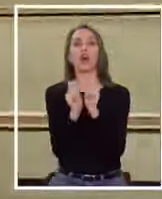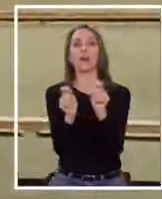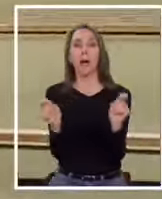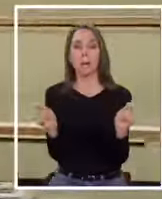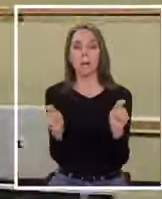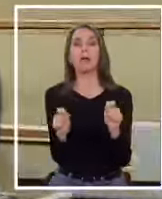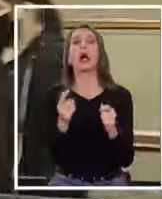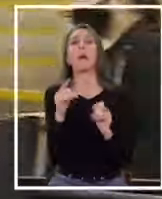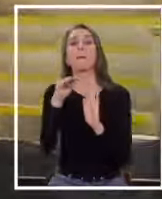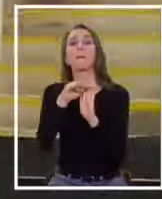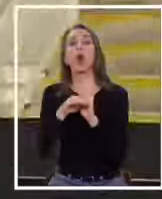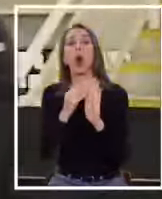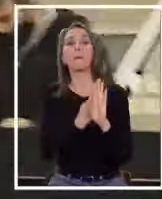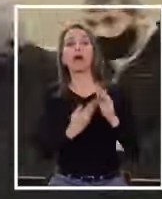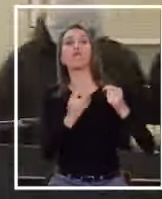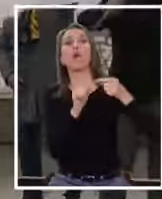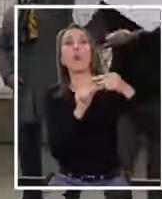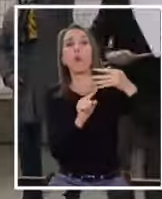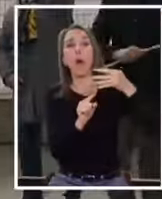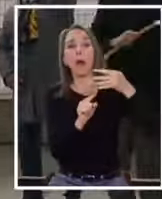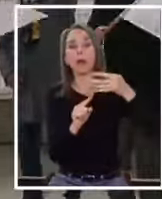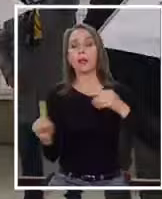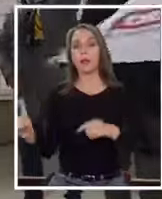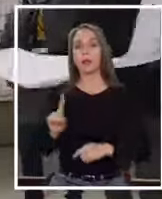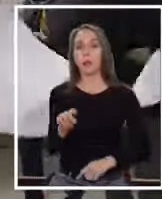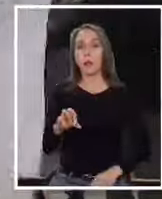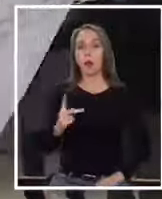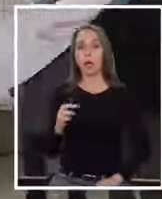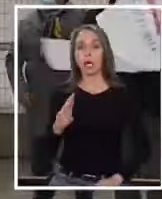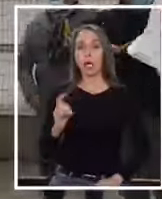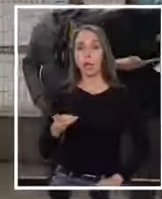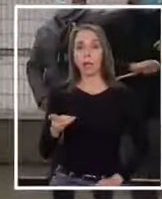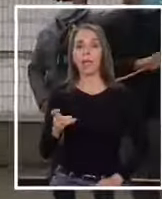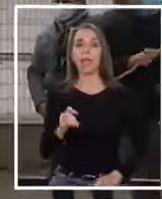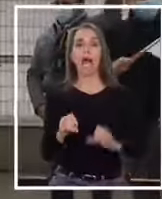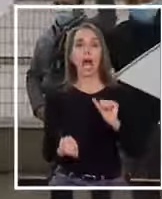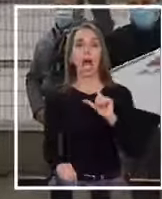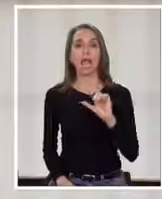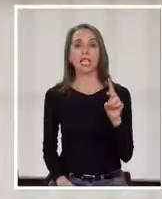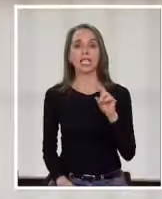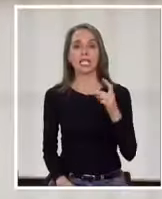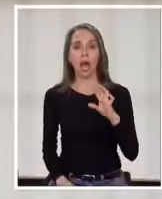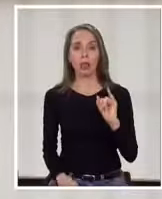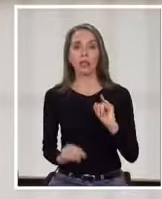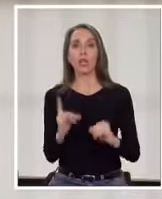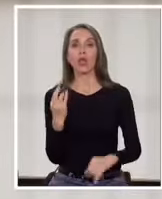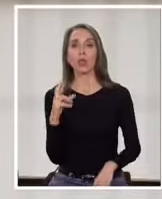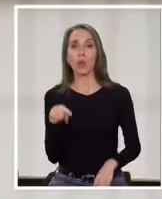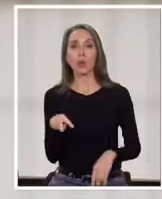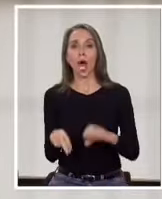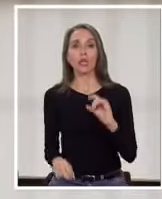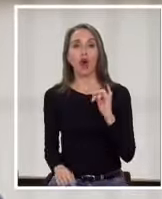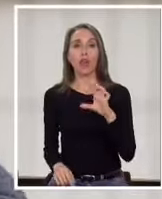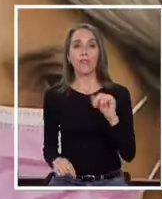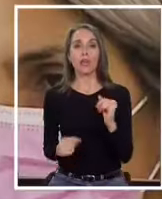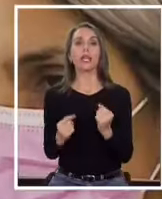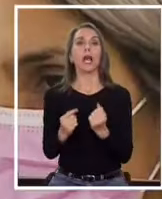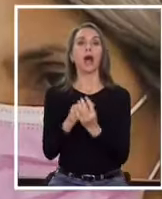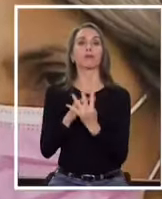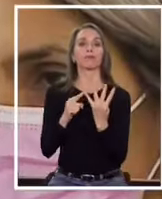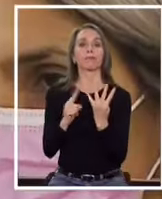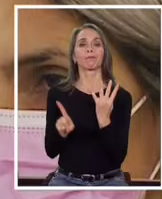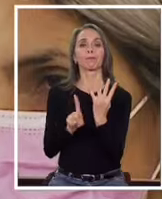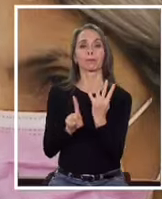programa. A su equipo se integraron figuras como Cristian Monkever, Jorge Alessandri y los diputados Jorge Durán y Erika Olivera.